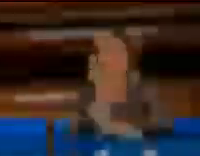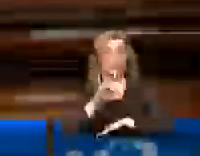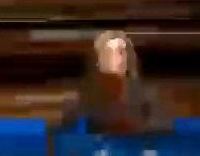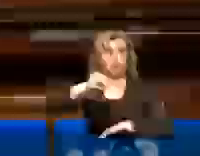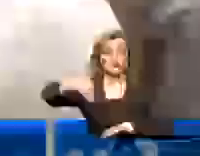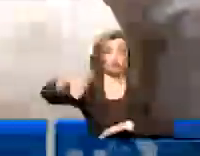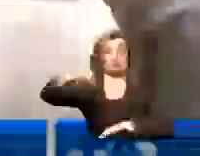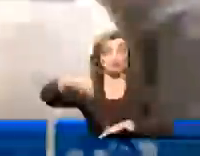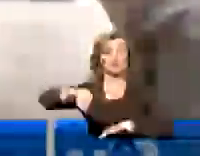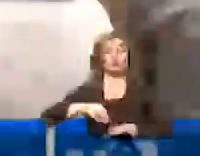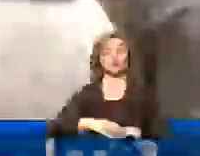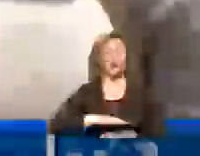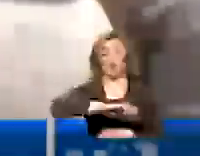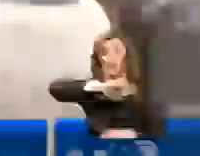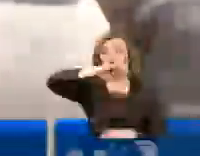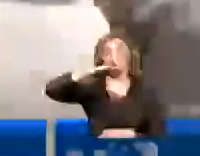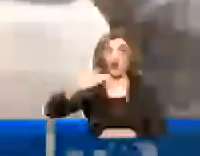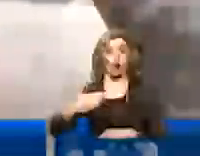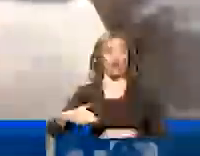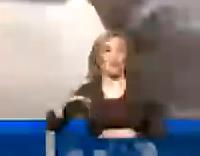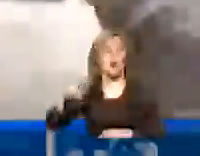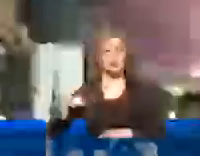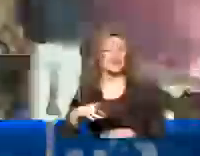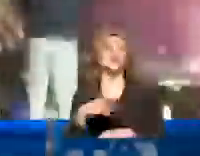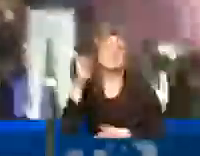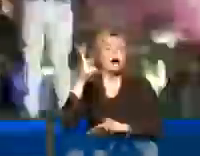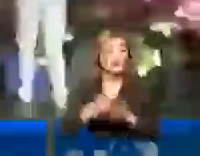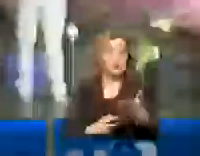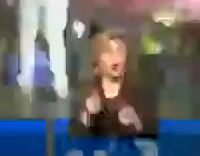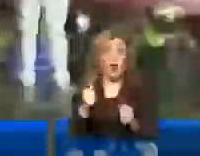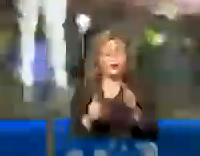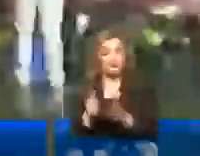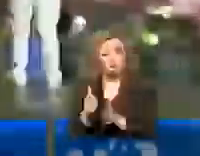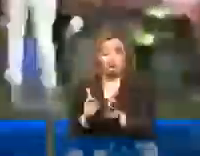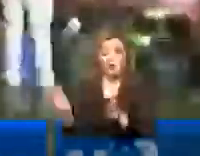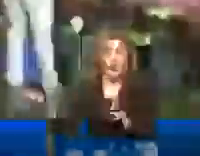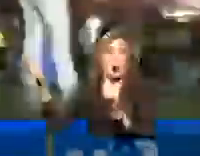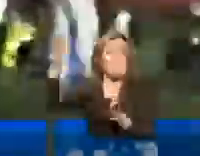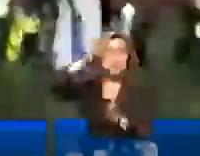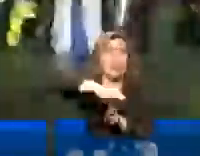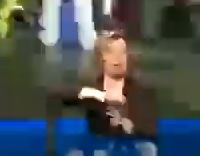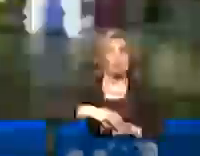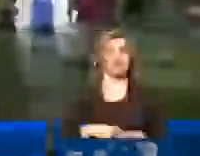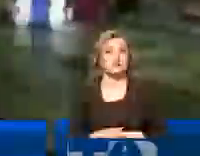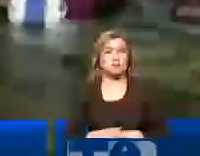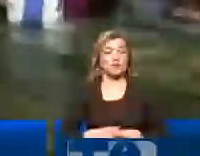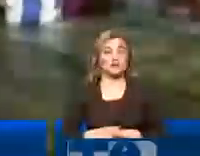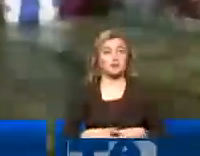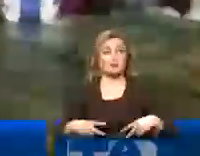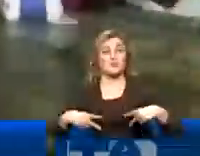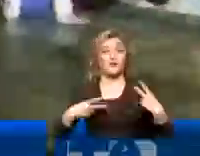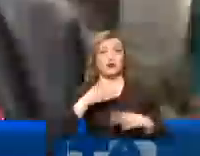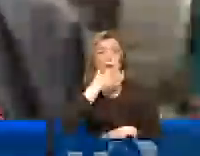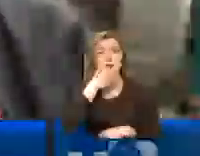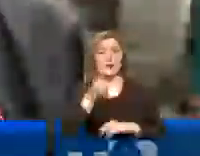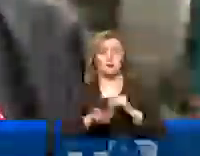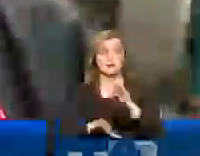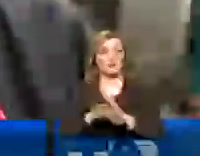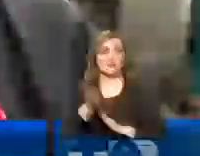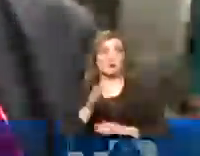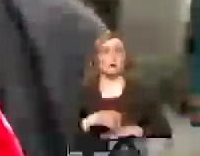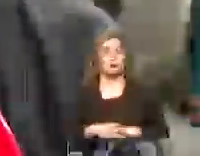este miércoles en las lomas de Tuyupamba, tras el colapso de un muro de contención. Se va lo mejor de mi vida, se va mi media familia